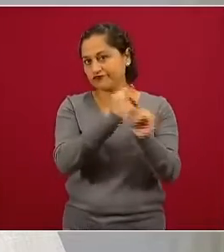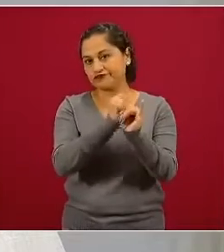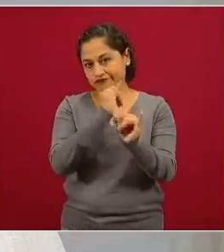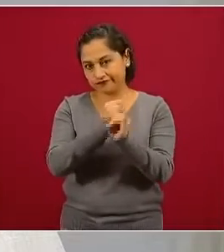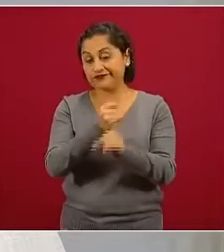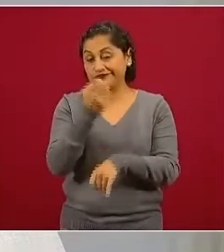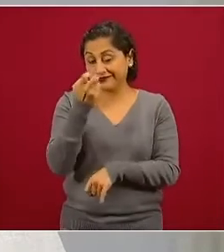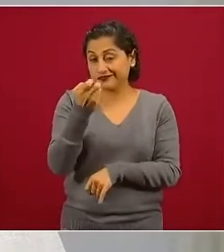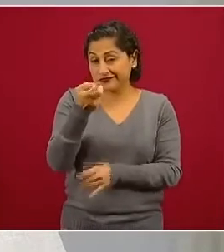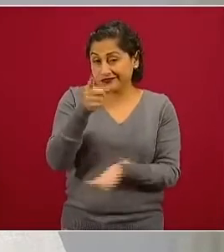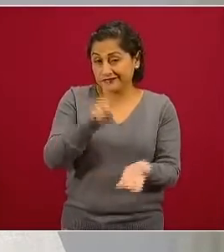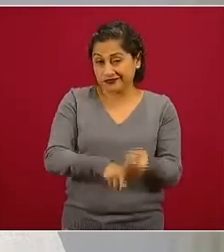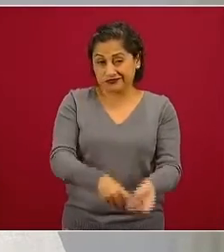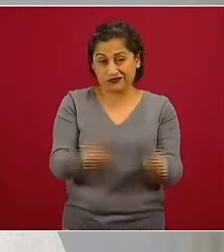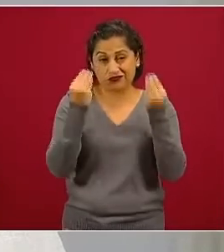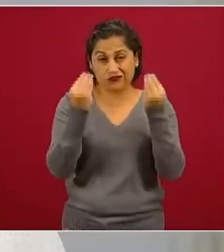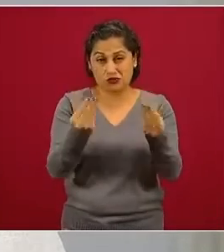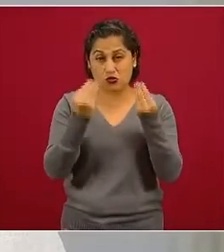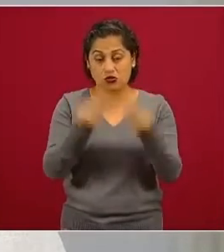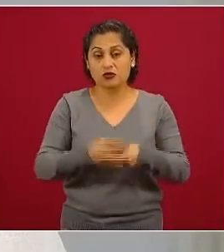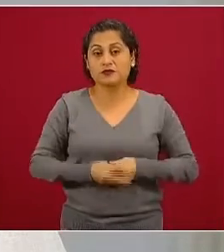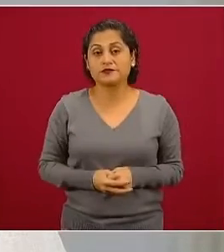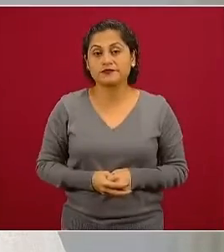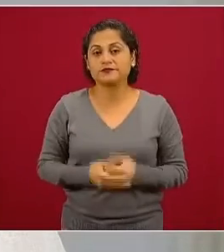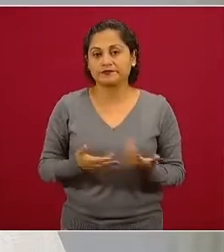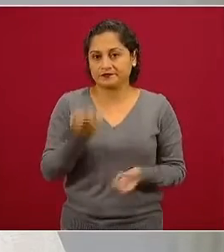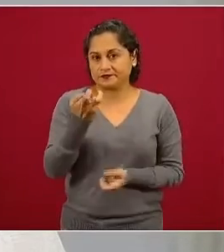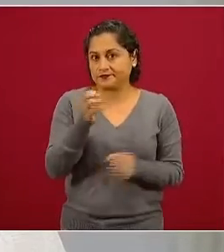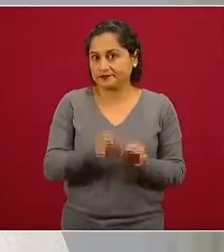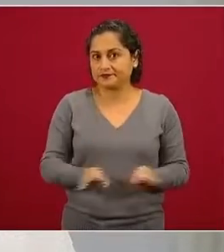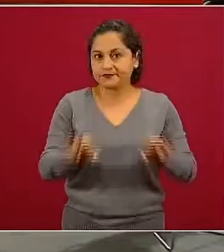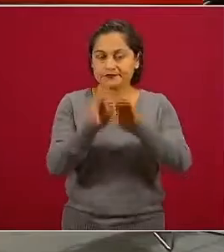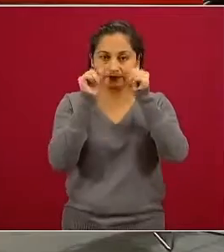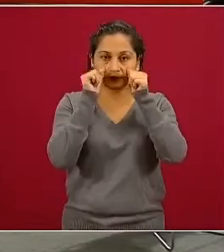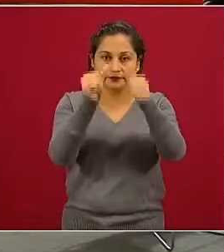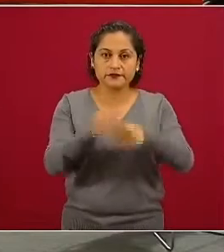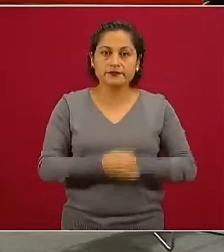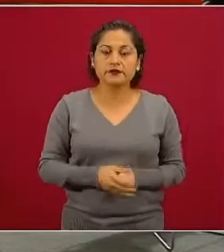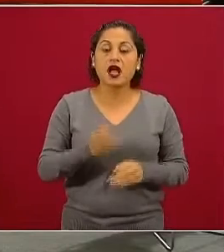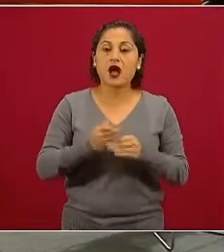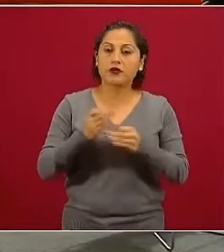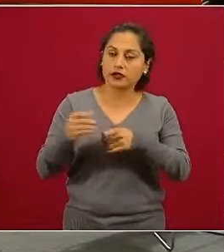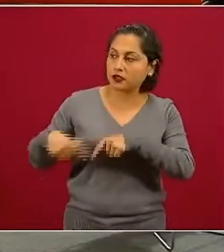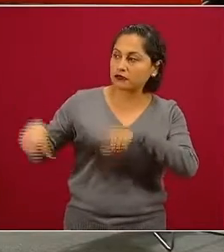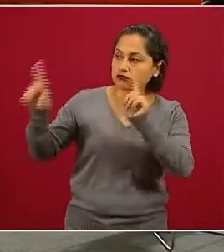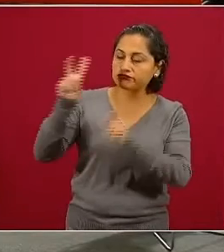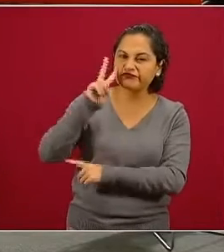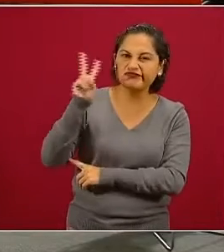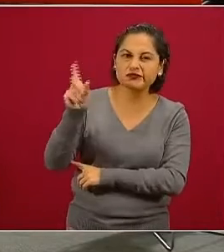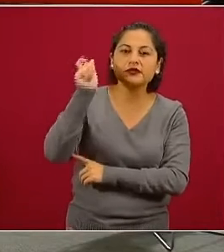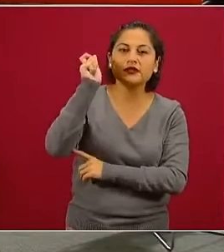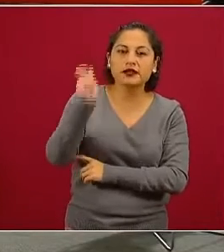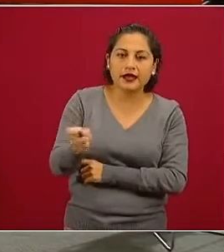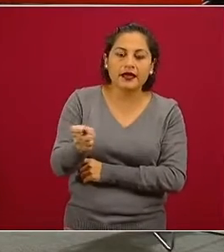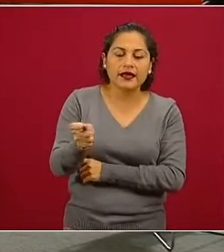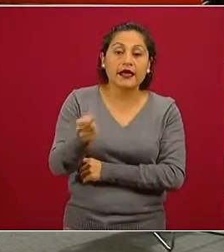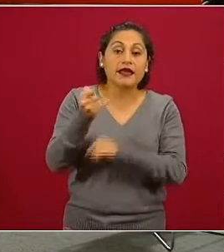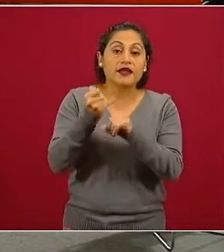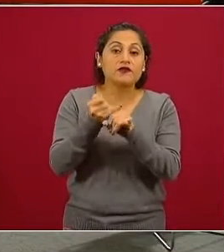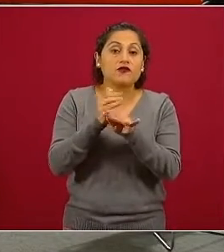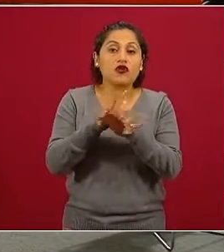afortunado para una circunstancia muy desafortunada, que es el incremento o la constancia de